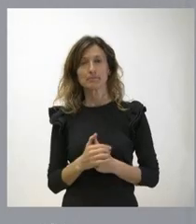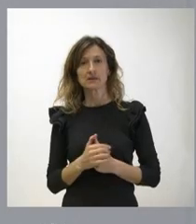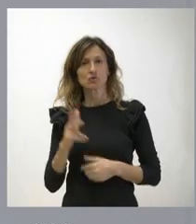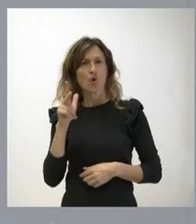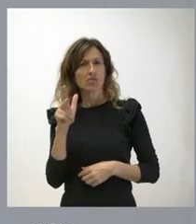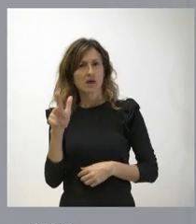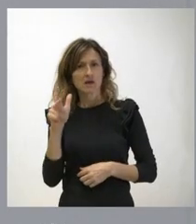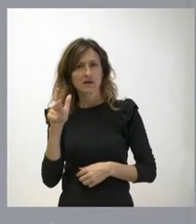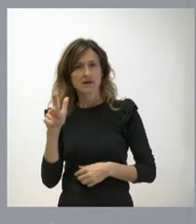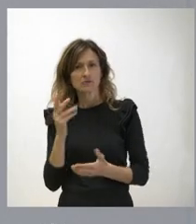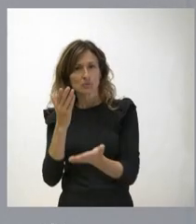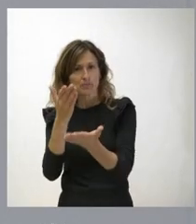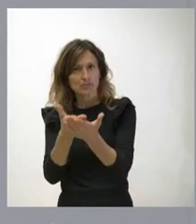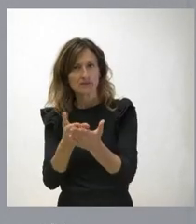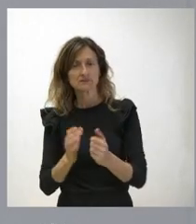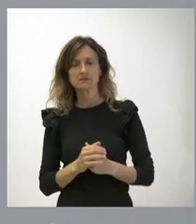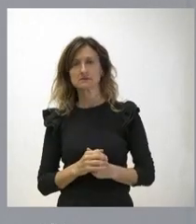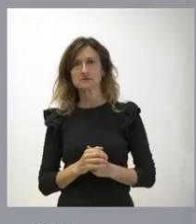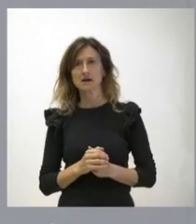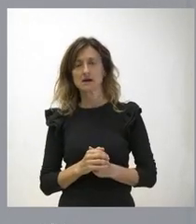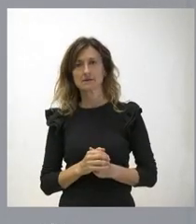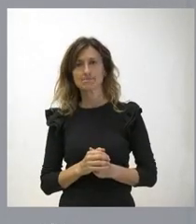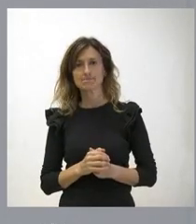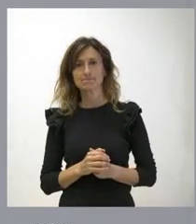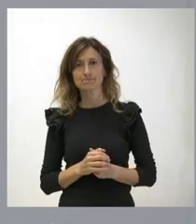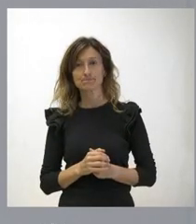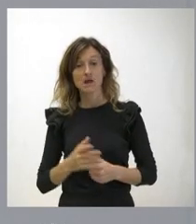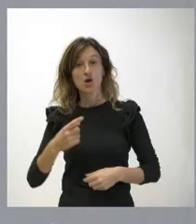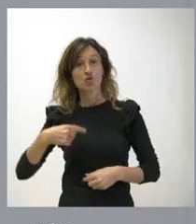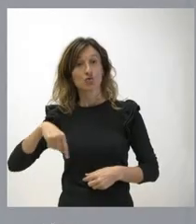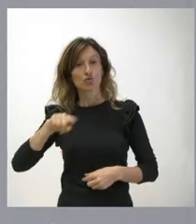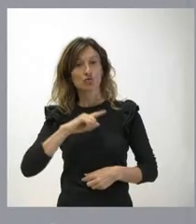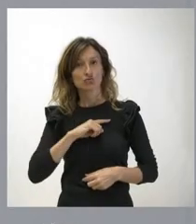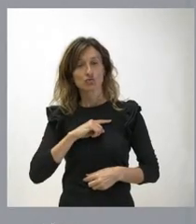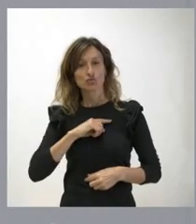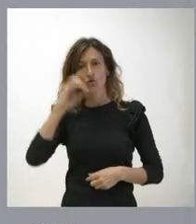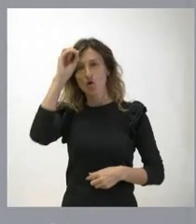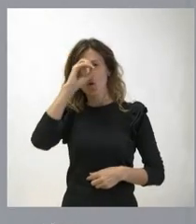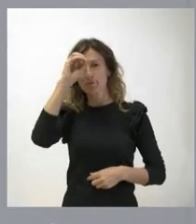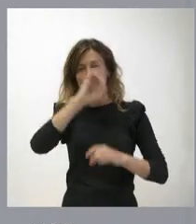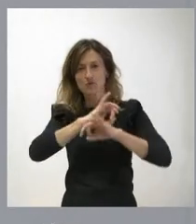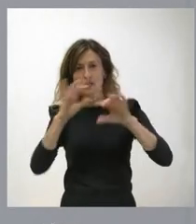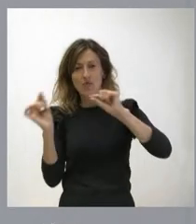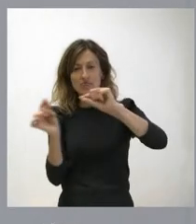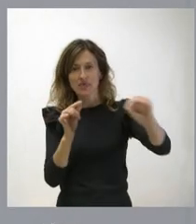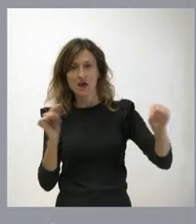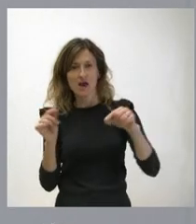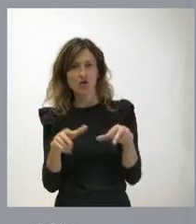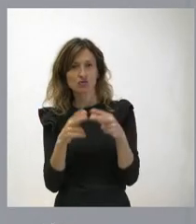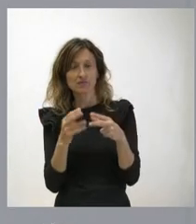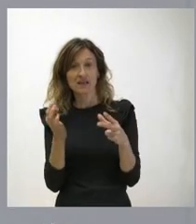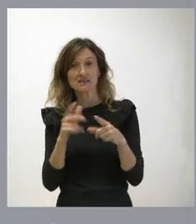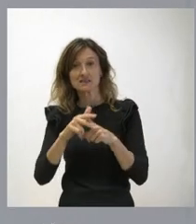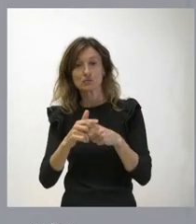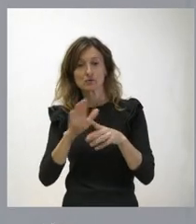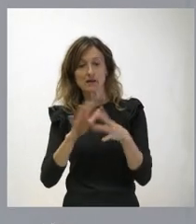derecho de poder hacerlo de poderlo plantear nosotros tenemos una visión muy clara de lo que es el diálogo social el diálogo social el instrumento para el